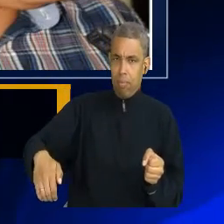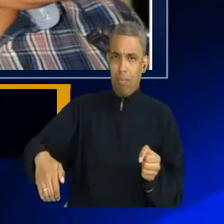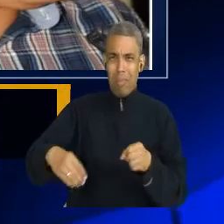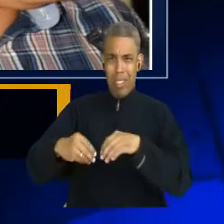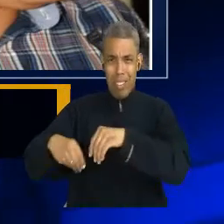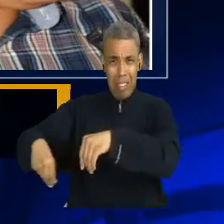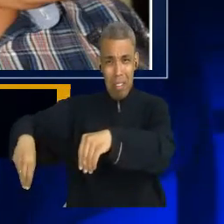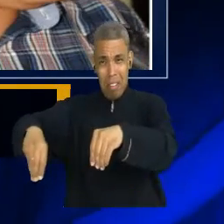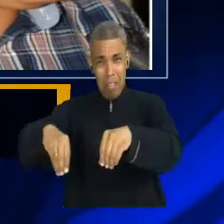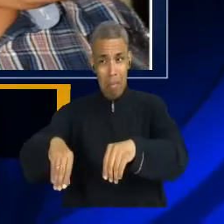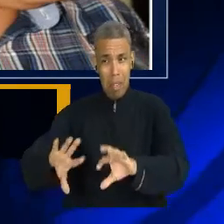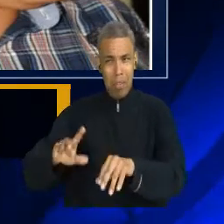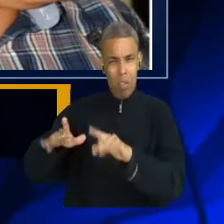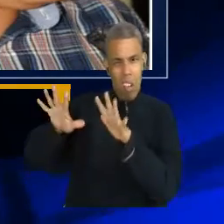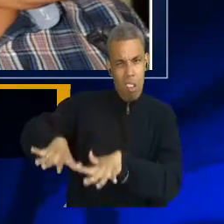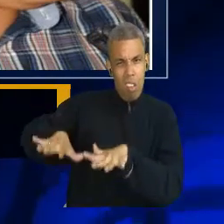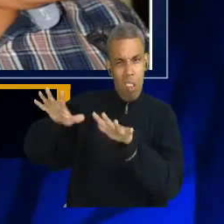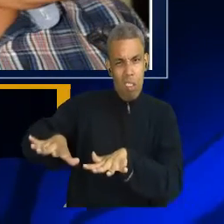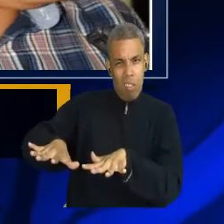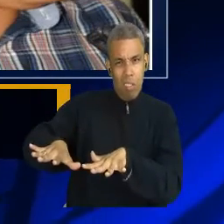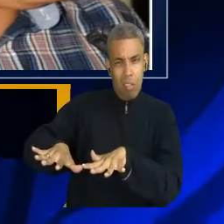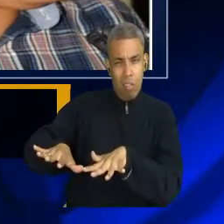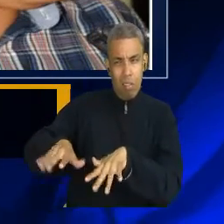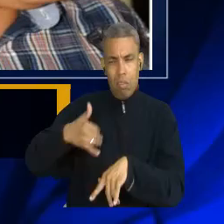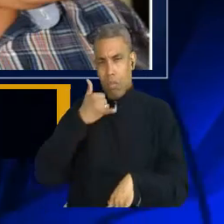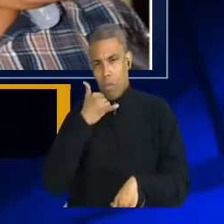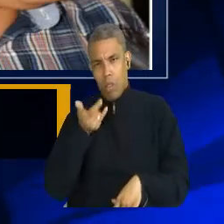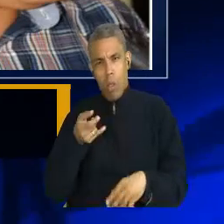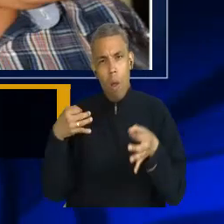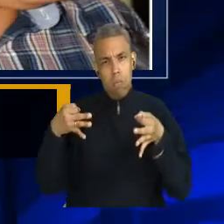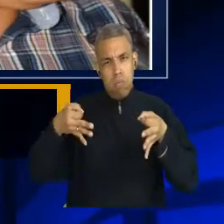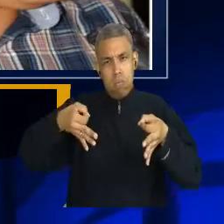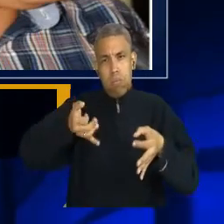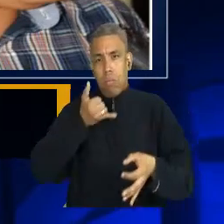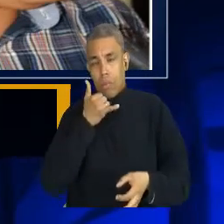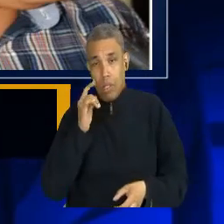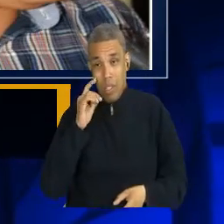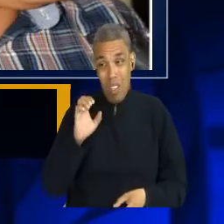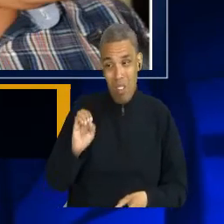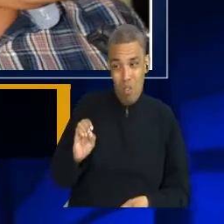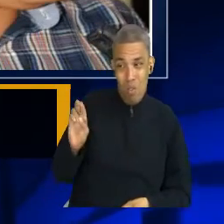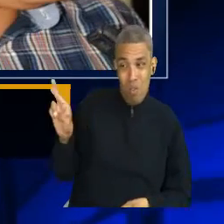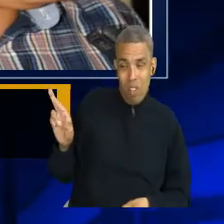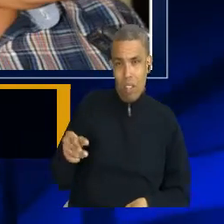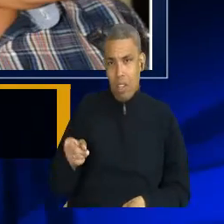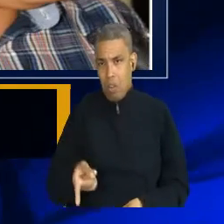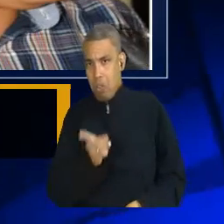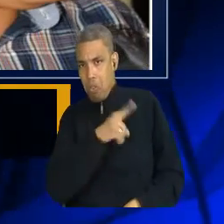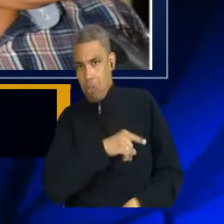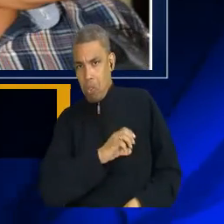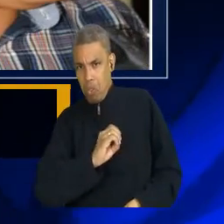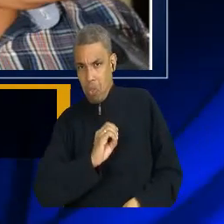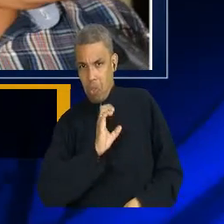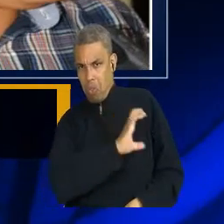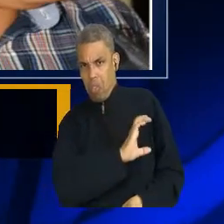el avance de la obra. ¿Qué decirle también a la comunidad frente a lo que se hace en el costado oriental y en el costado occidental, que era